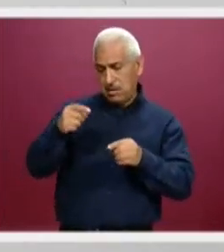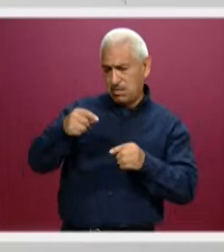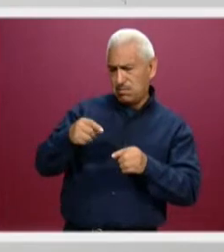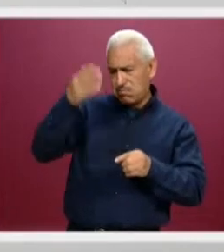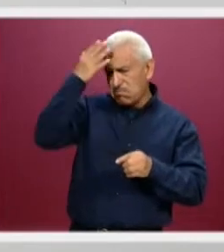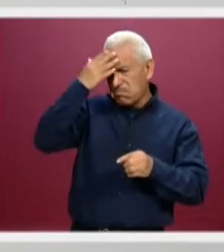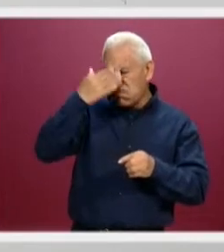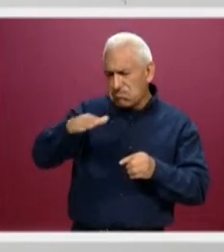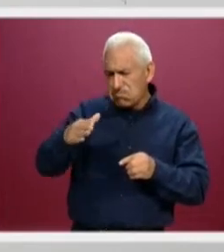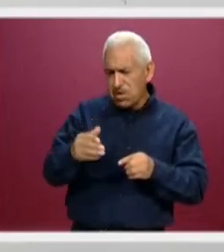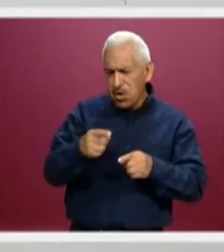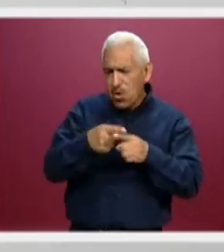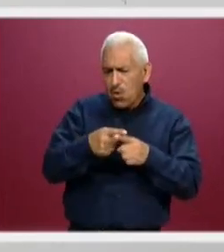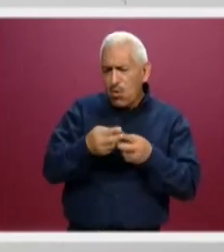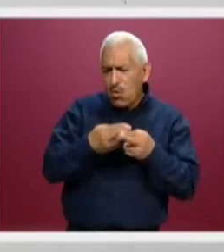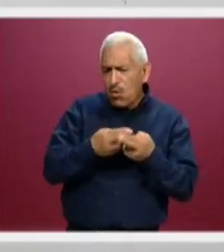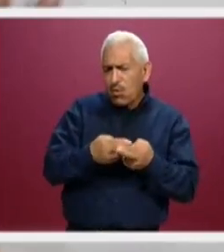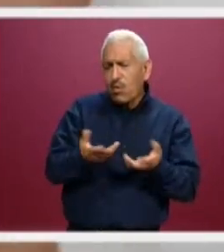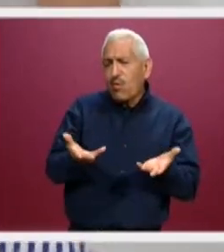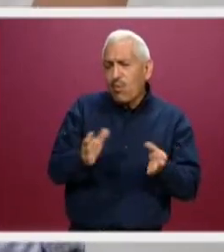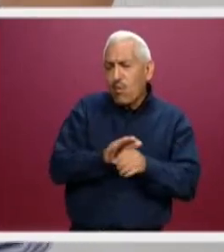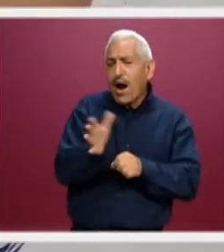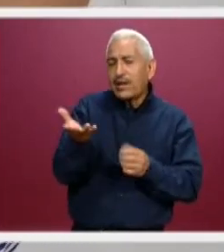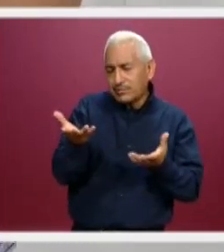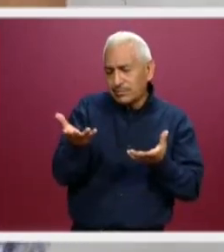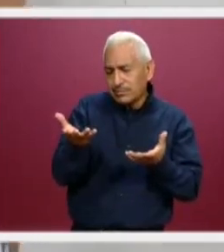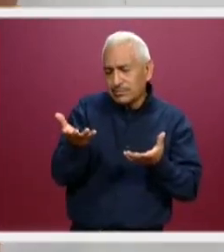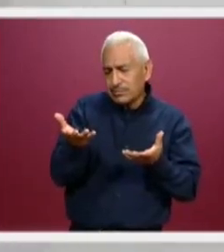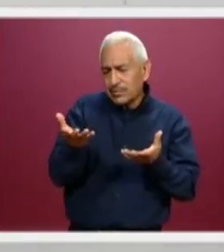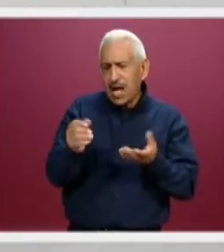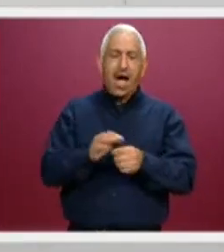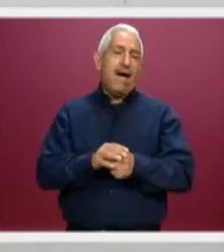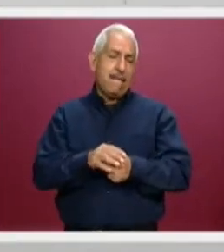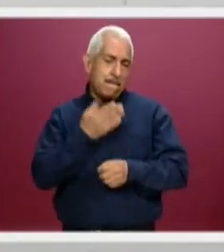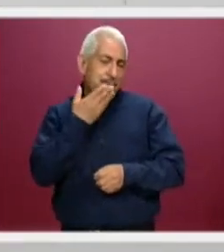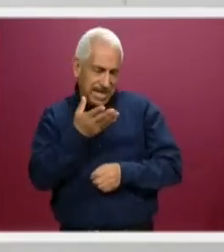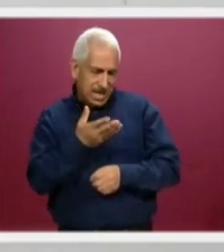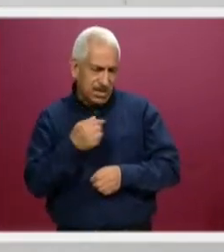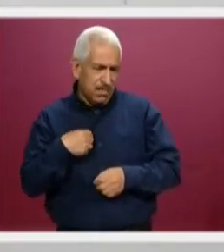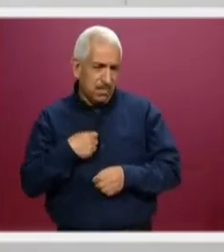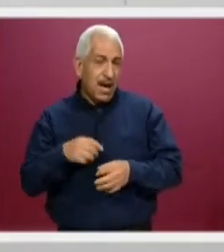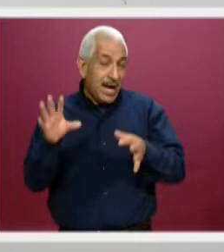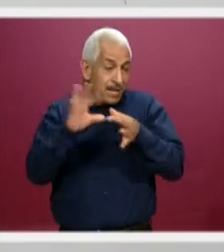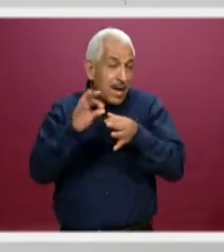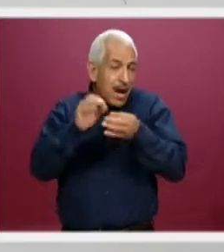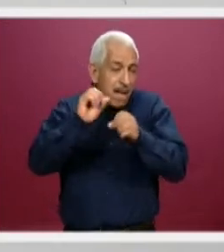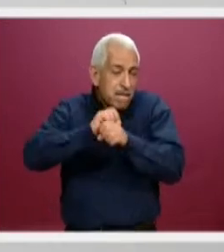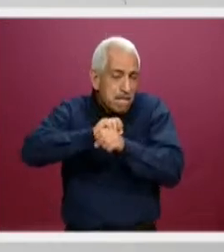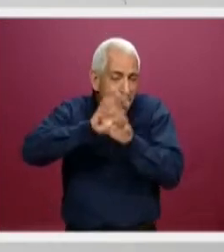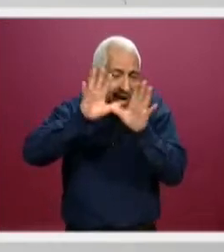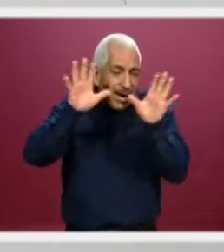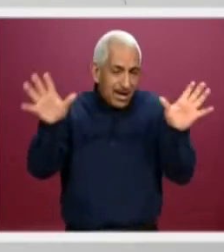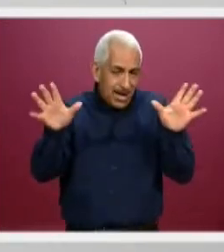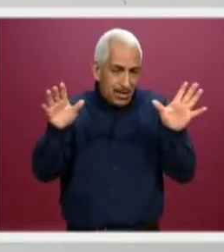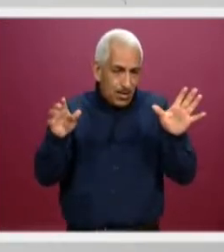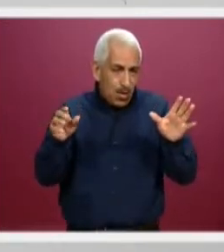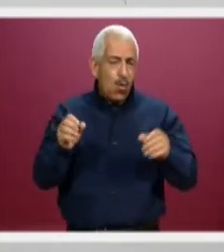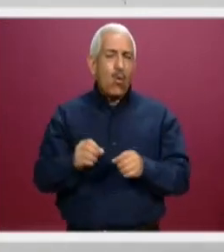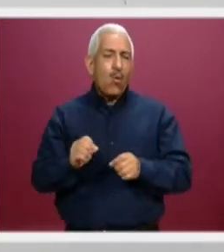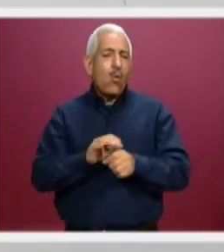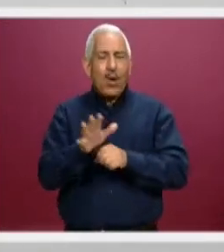que nos queda algo de eso entonces vamos a empezar a hacer estos ejercicios y para eso vamos a necesitar